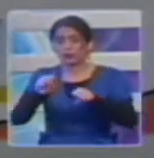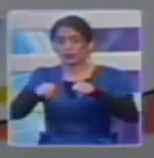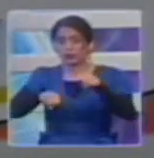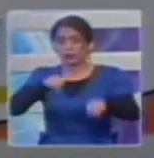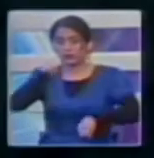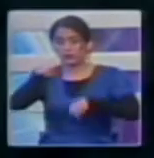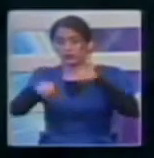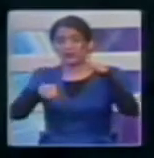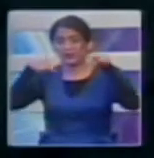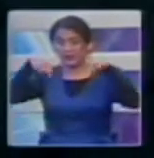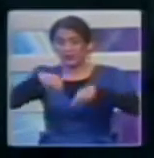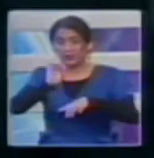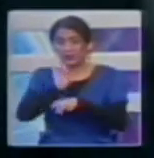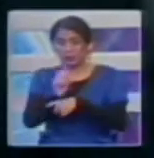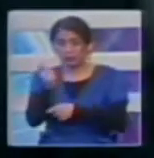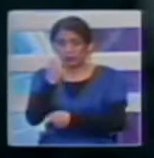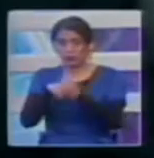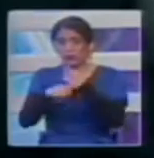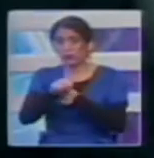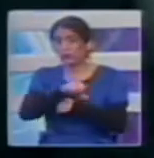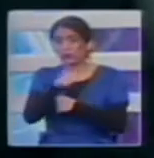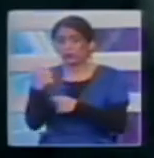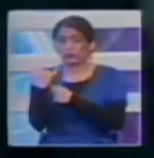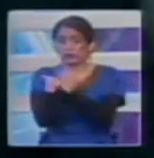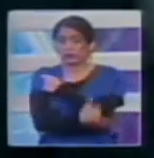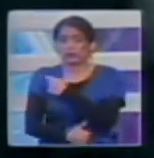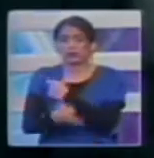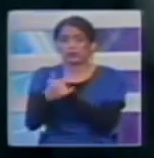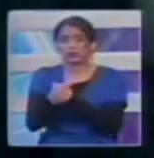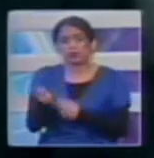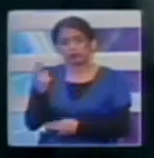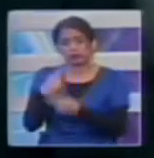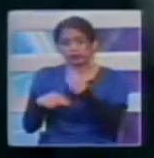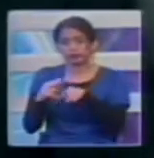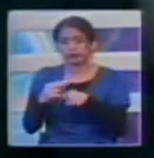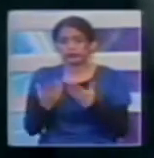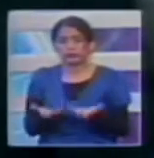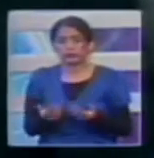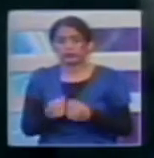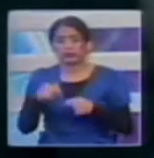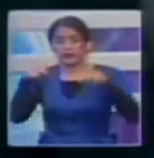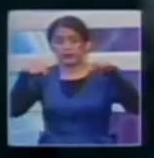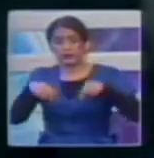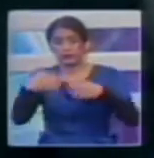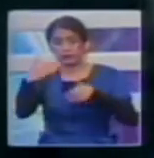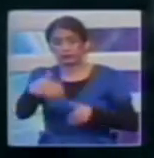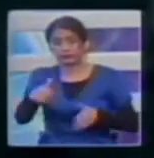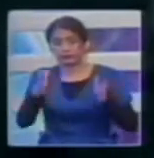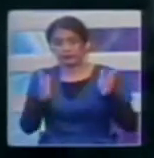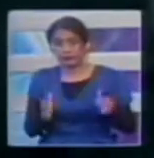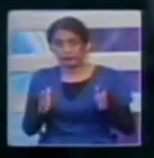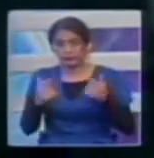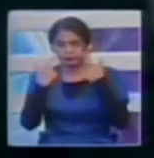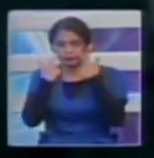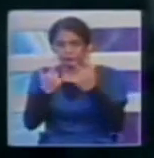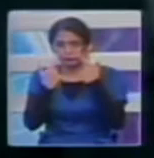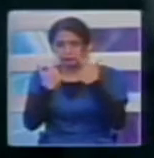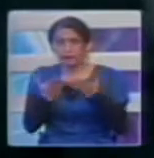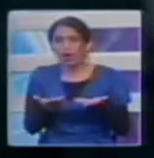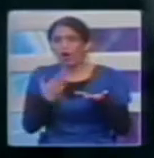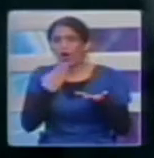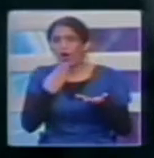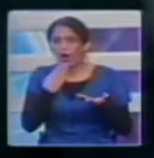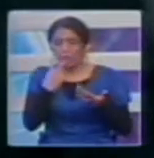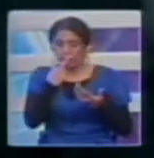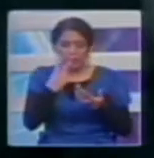de importación. Esto que estamos inaugurando hoy es un laboratorio, pero es un laboratorio que